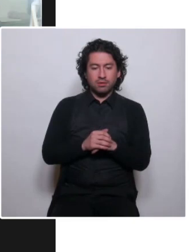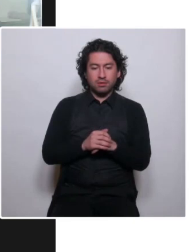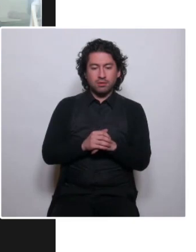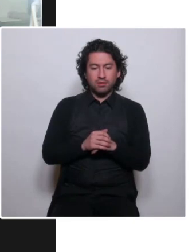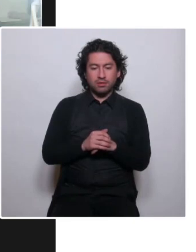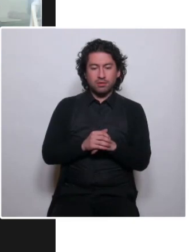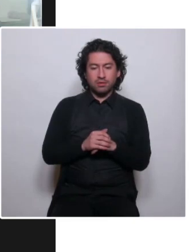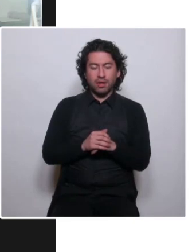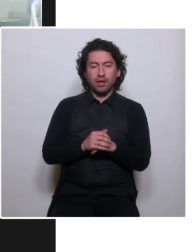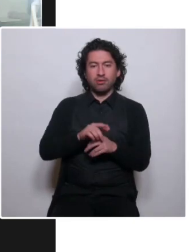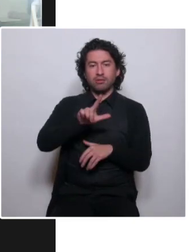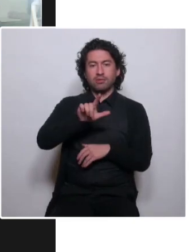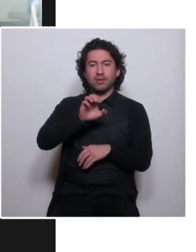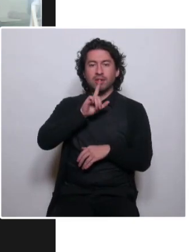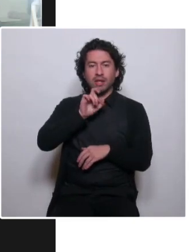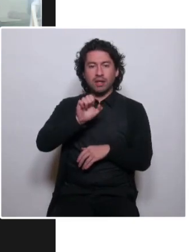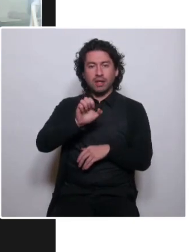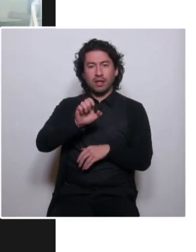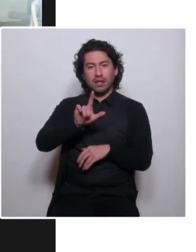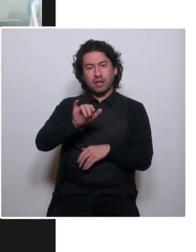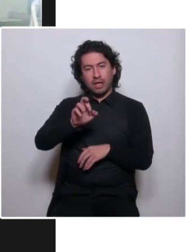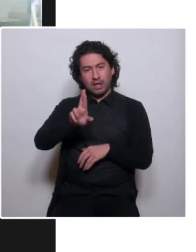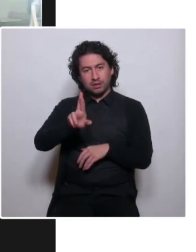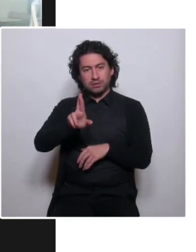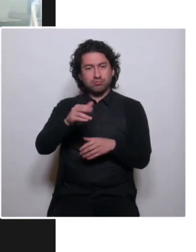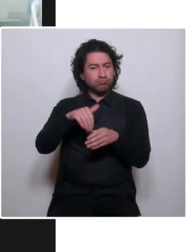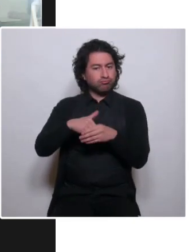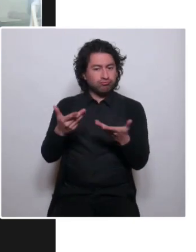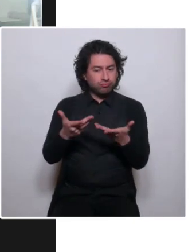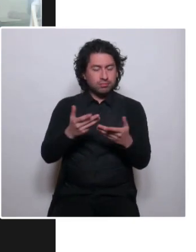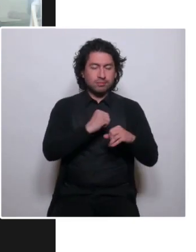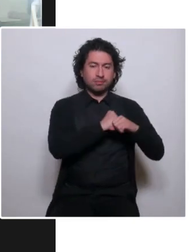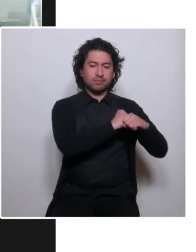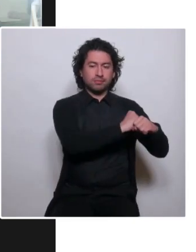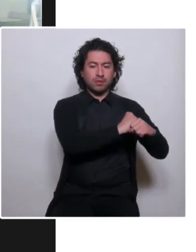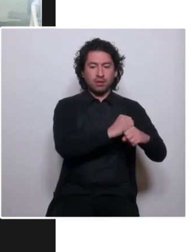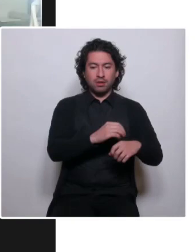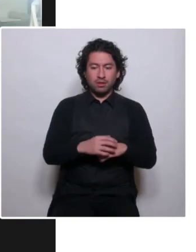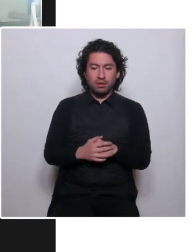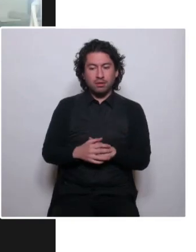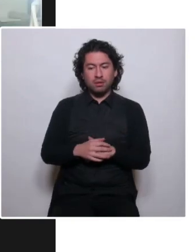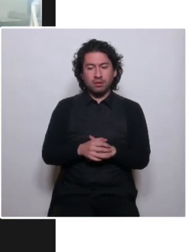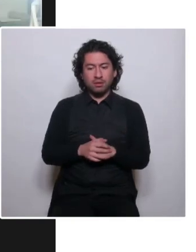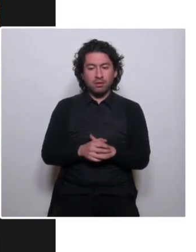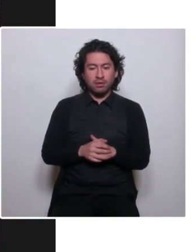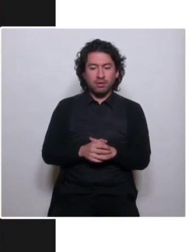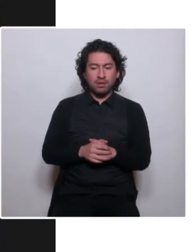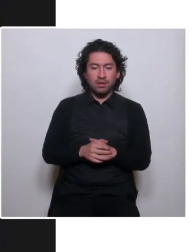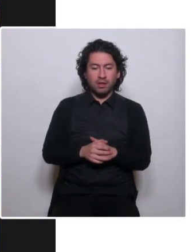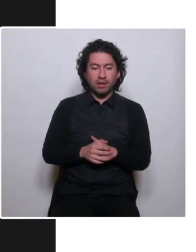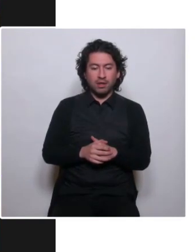Doña Margarita Letelier, ¿cómo vota? En contra, señor